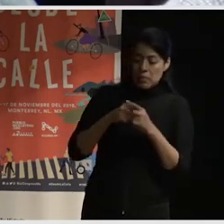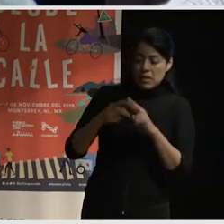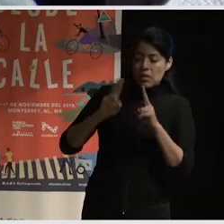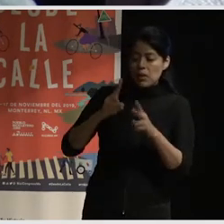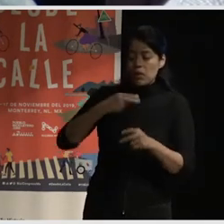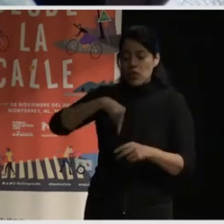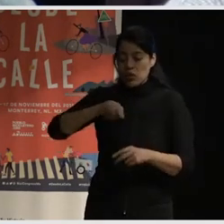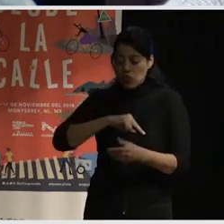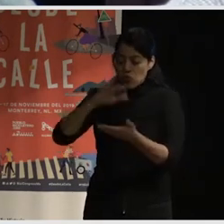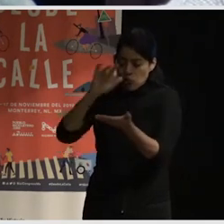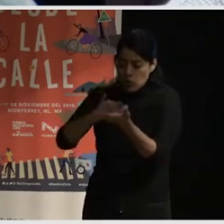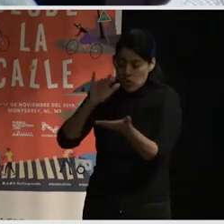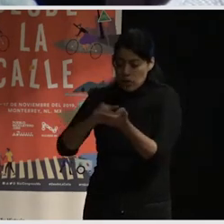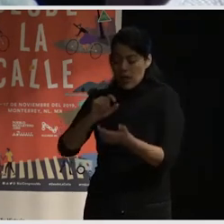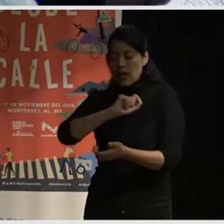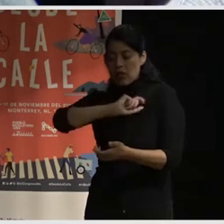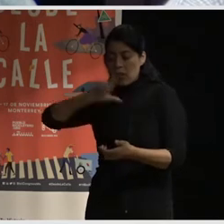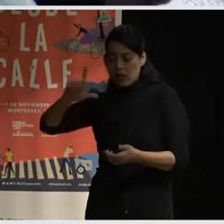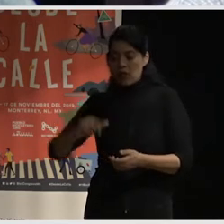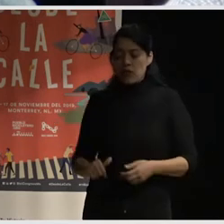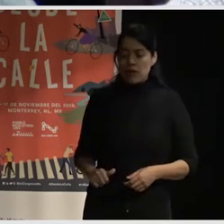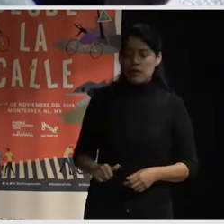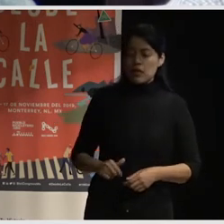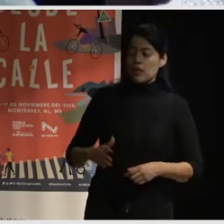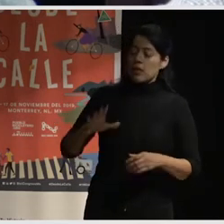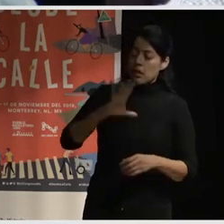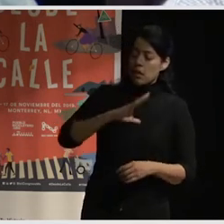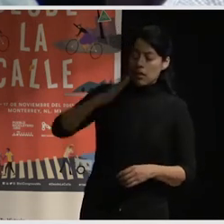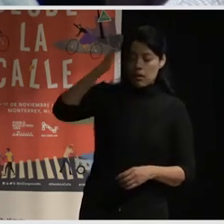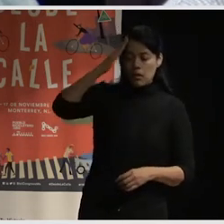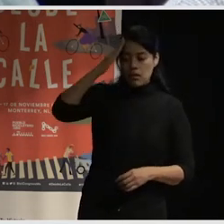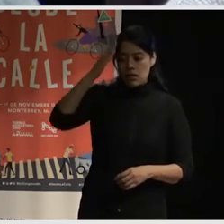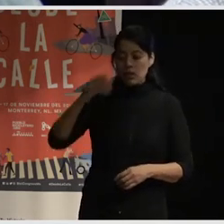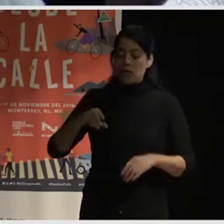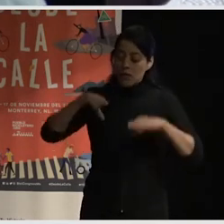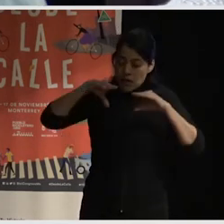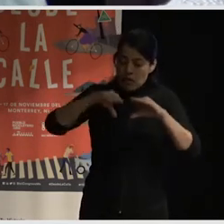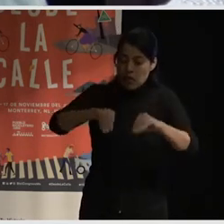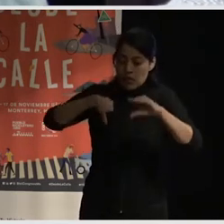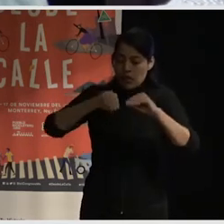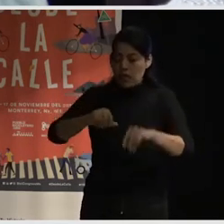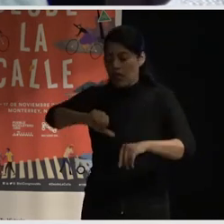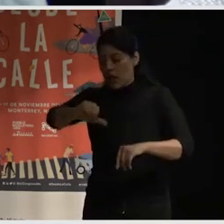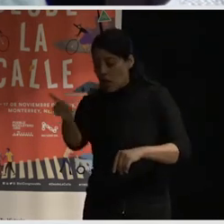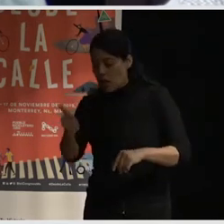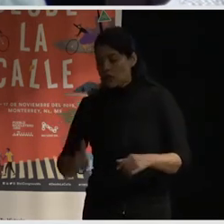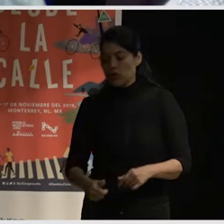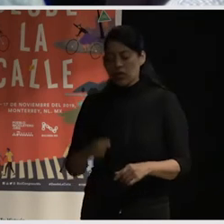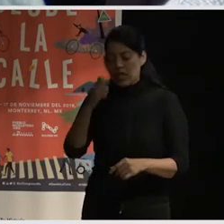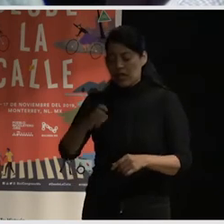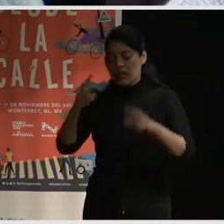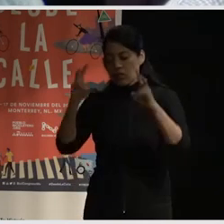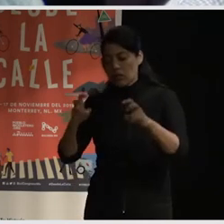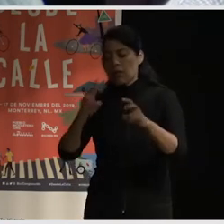qué en cursos de profesionalización en donde se formen líderes que a su vez formen a otros en todos estos núcleos y se